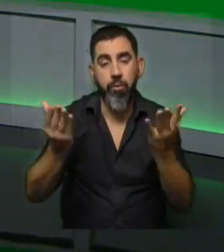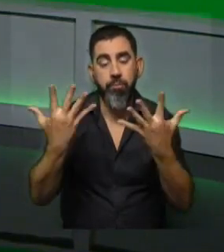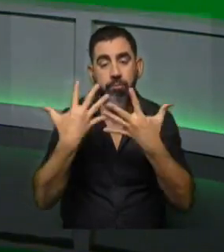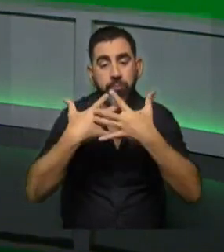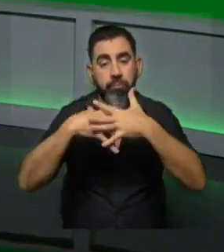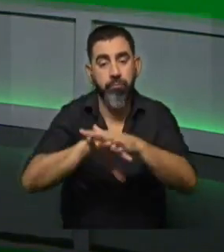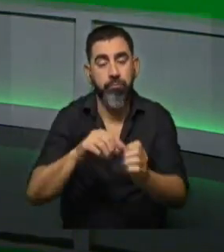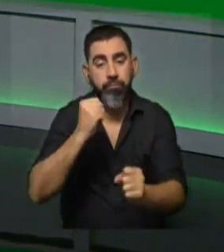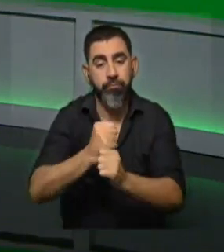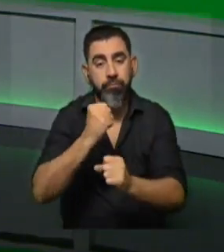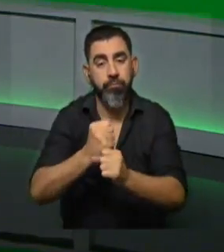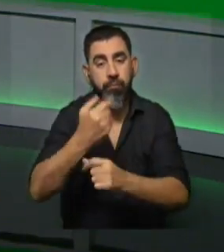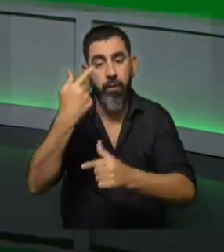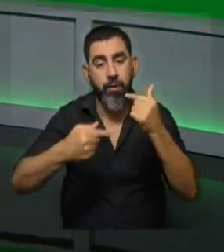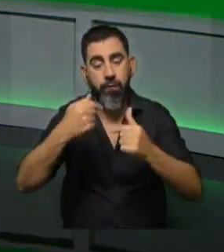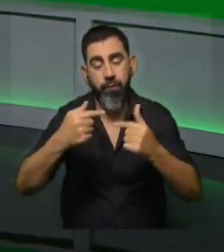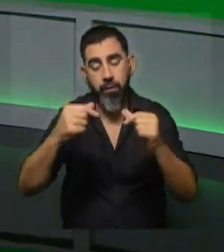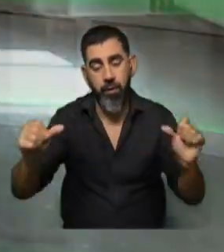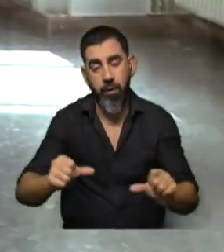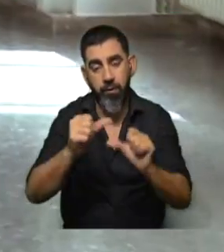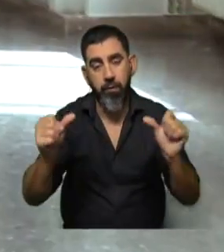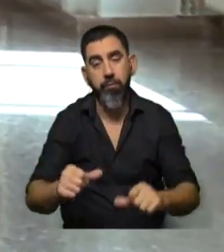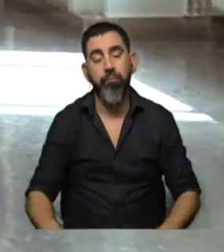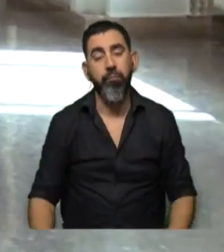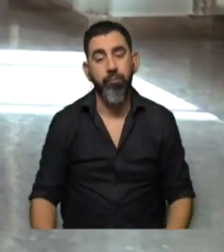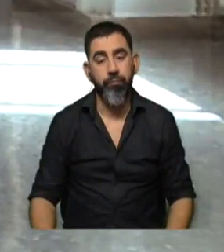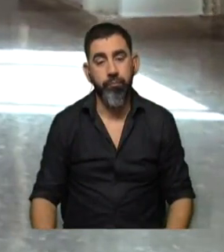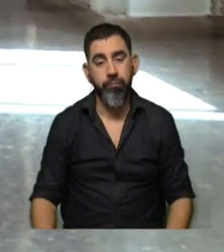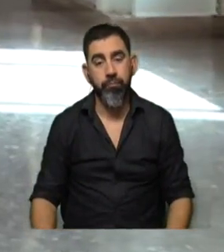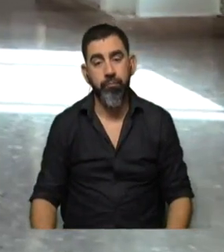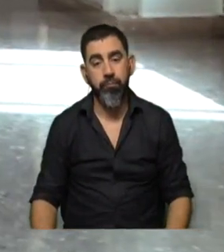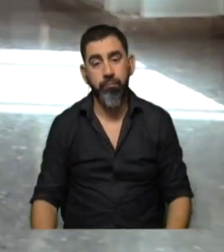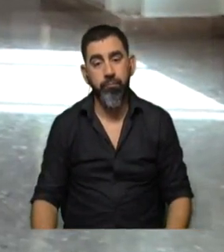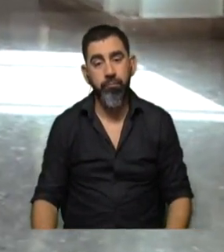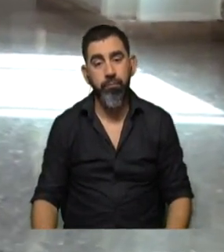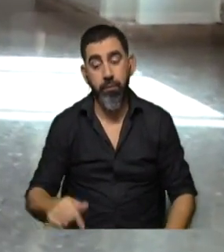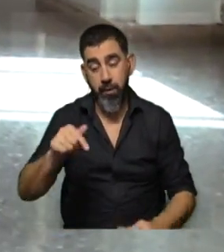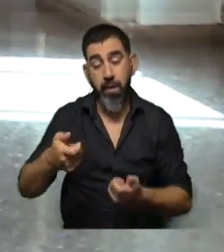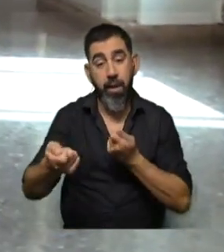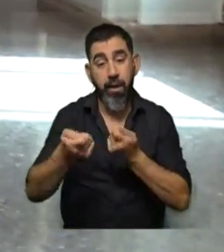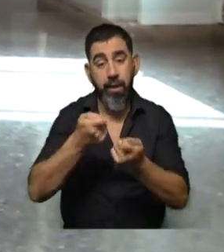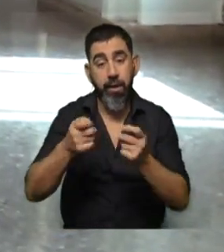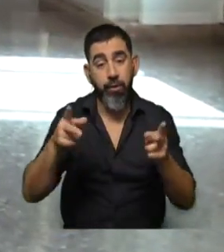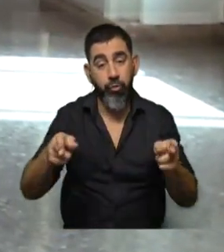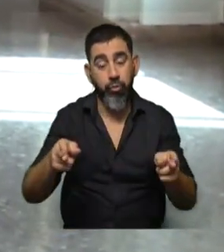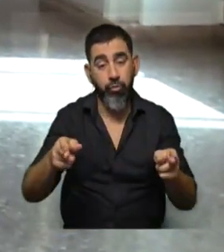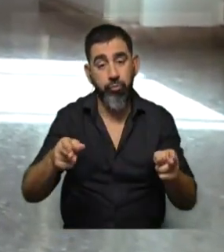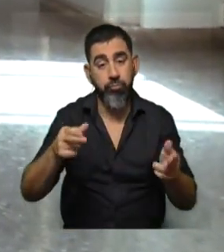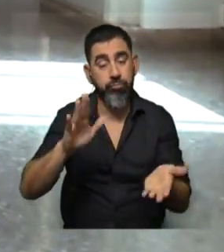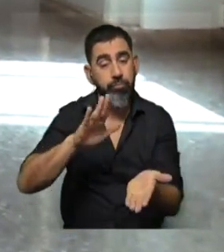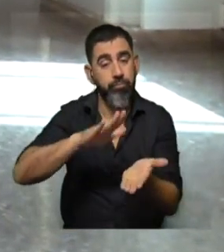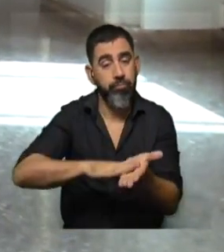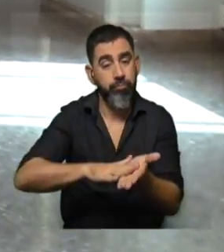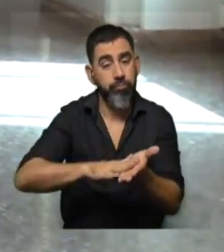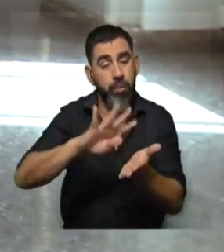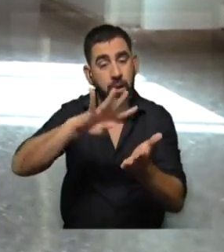interseccional entre varias disciplinas de que ingresamos en esta gestión quisimos poner sobre la mesa